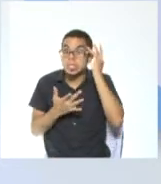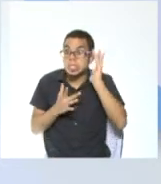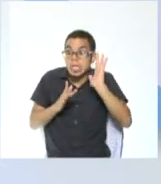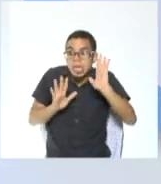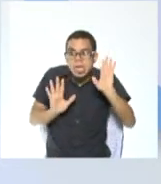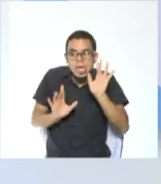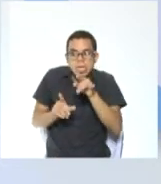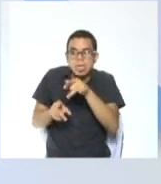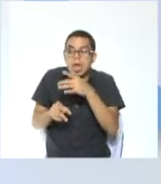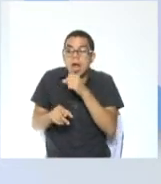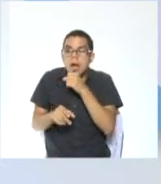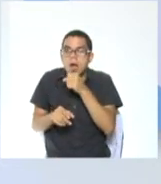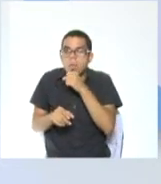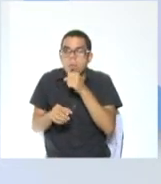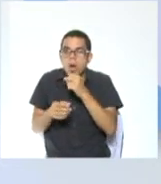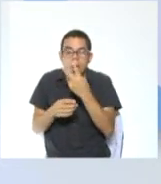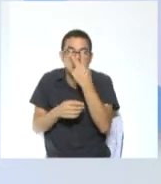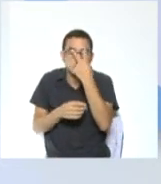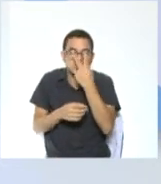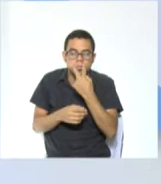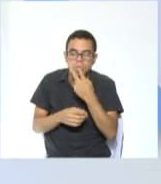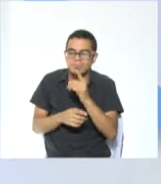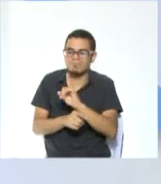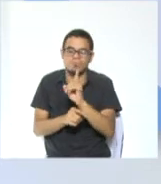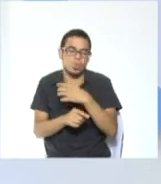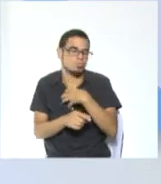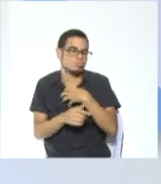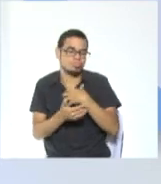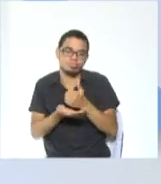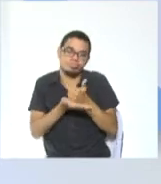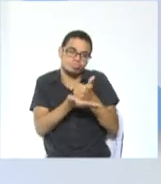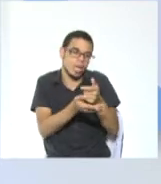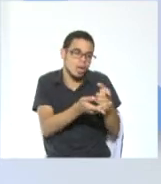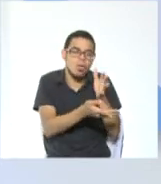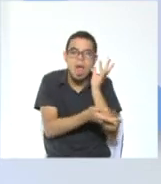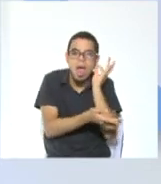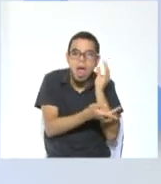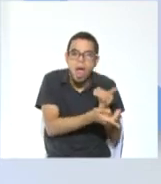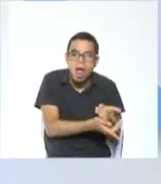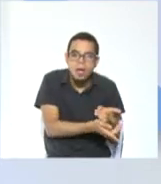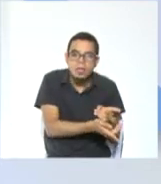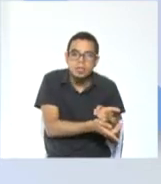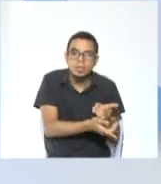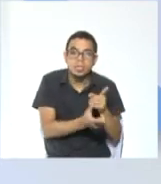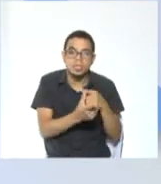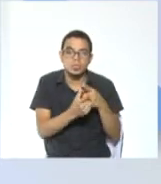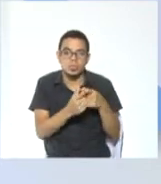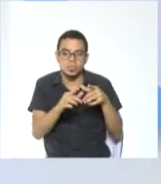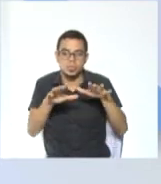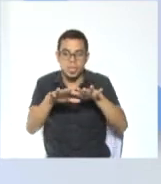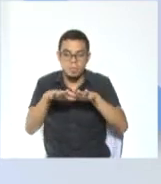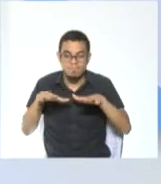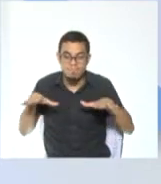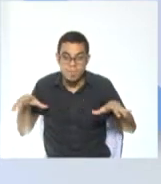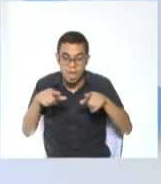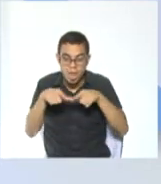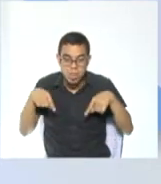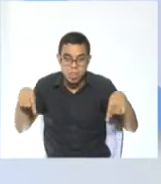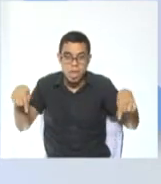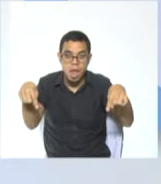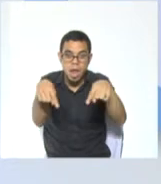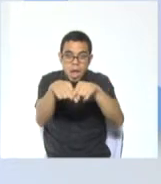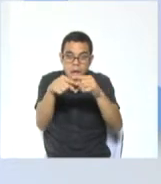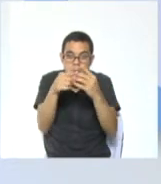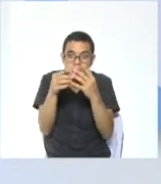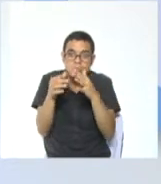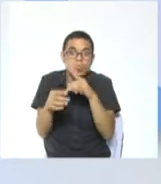anciana era ciega, no pudo socorrer a la nieta, que desde entonces quedó encantada en el pozo.